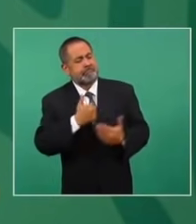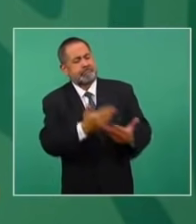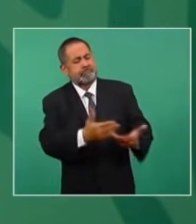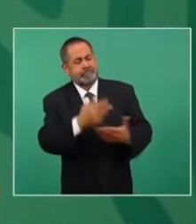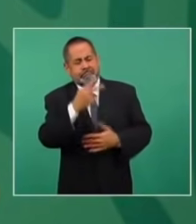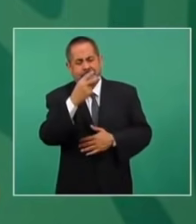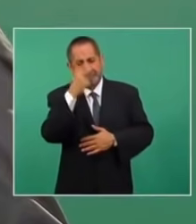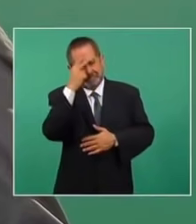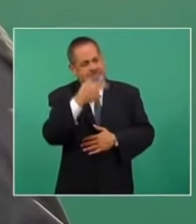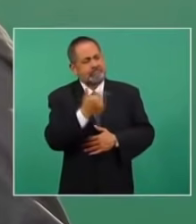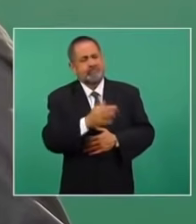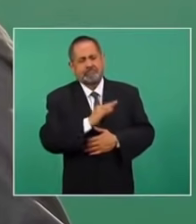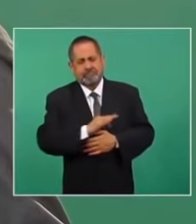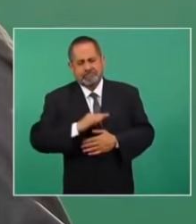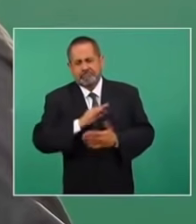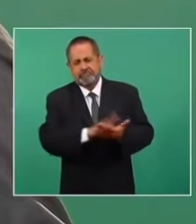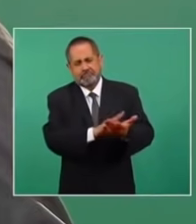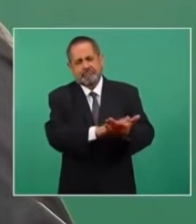mundo.